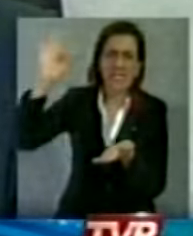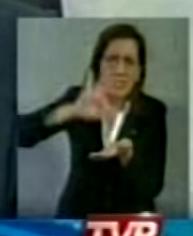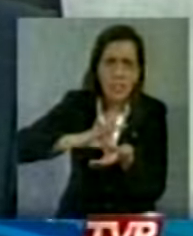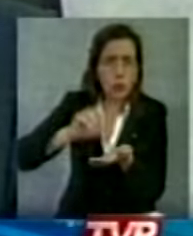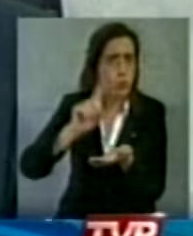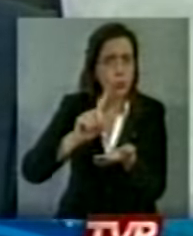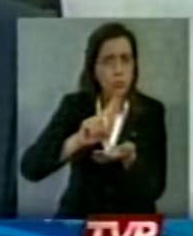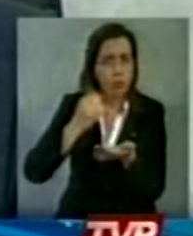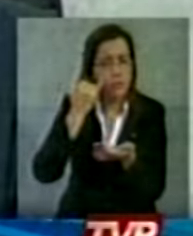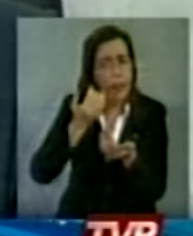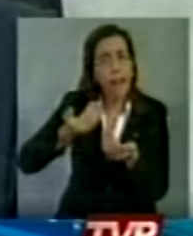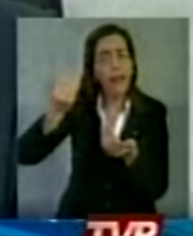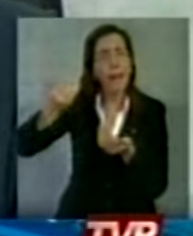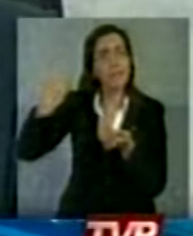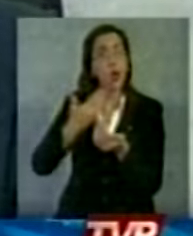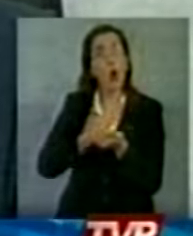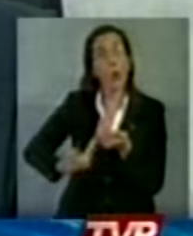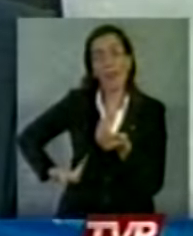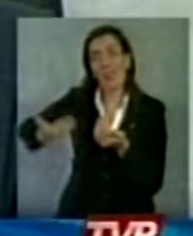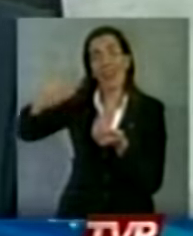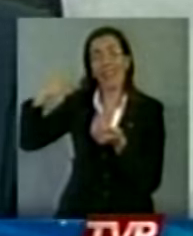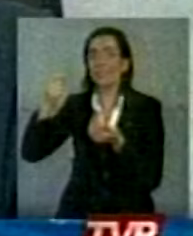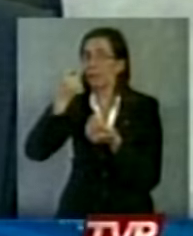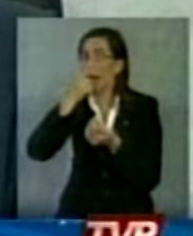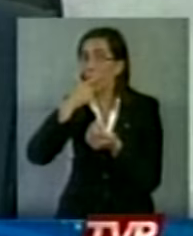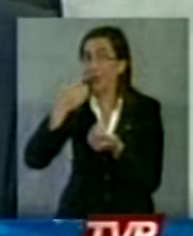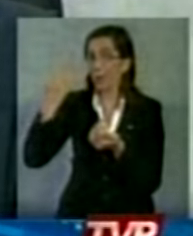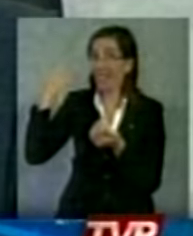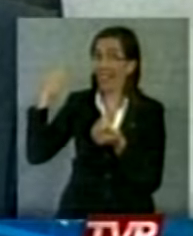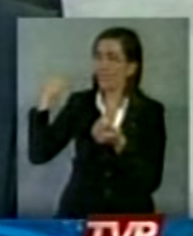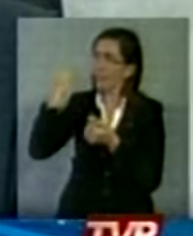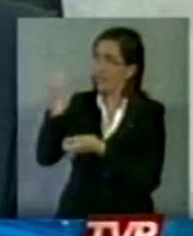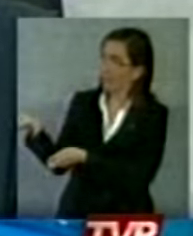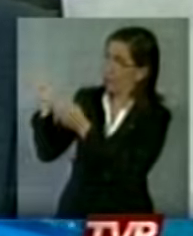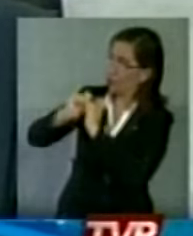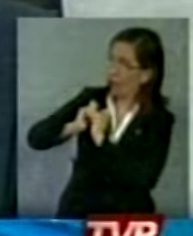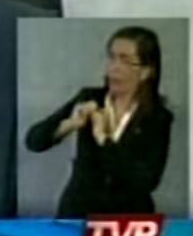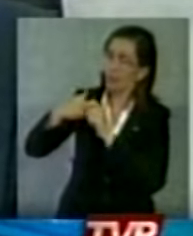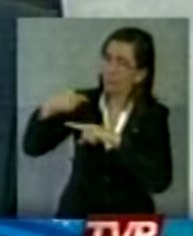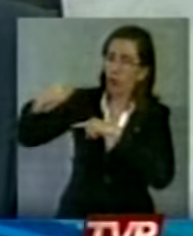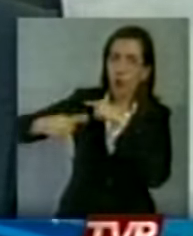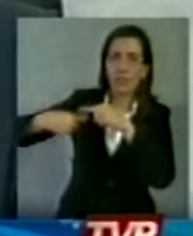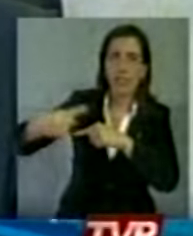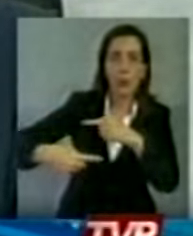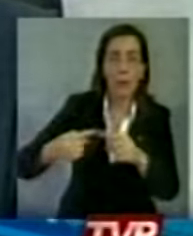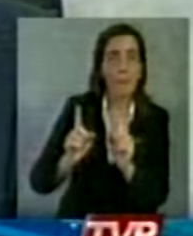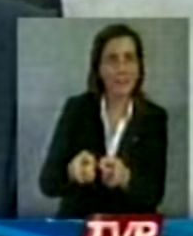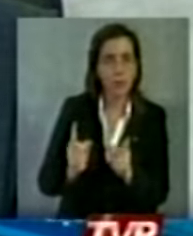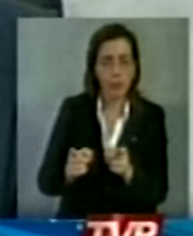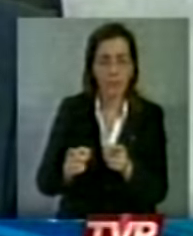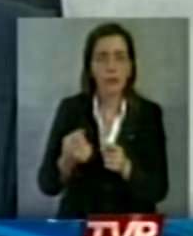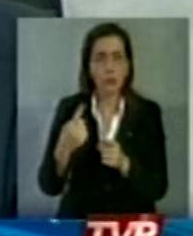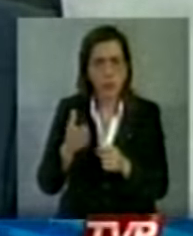los desarrollos de mi antecesor, José Alperovich, nos dejó en nuestra provincia. Desde allí